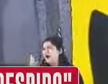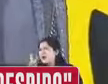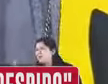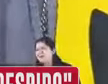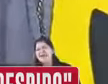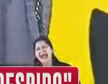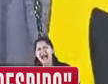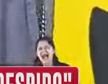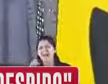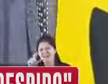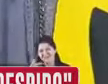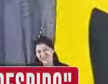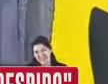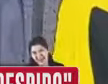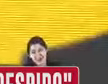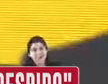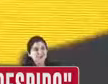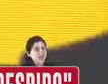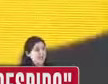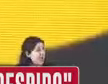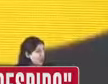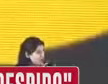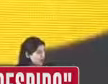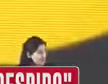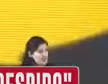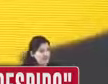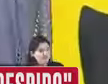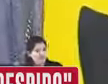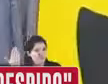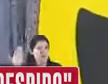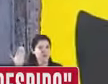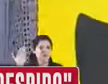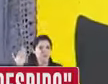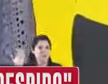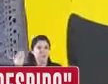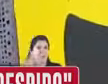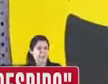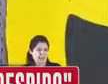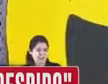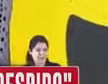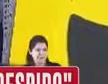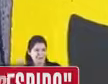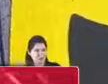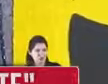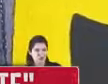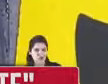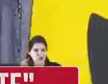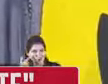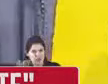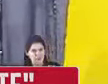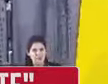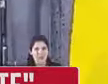me mandó un vinito que lo voy a subir ahora cuando salga de acá lo subo a mi cuenta y